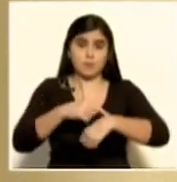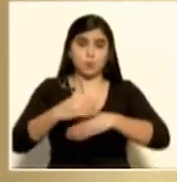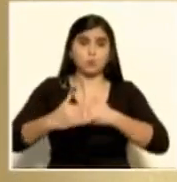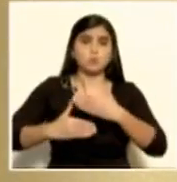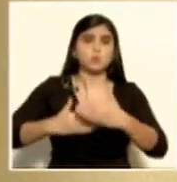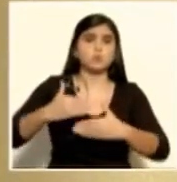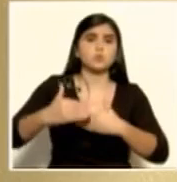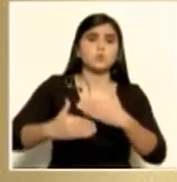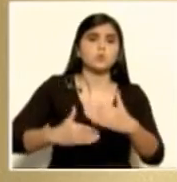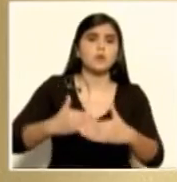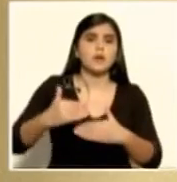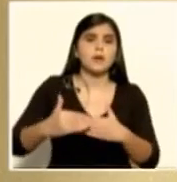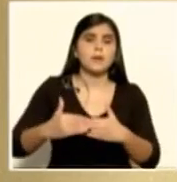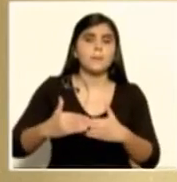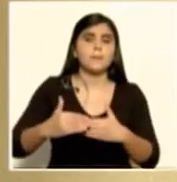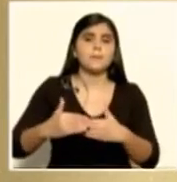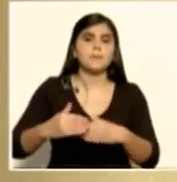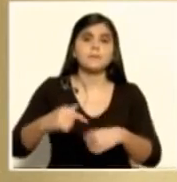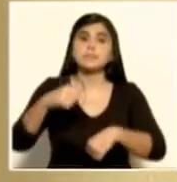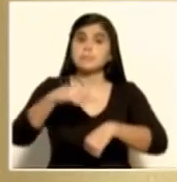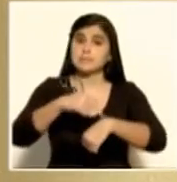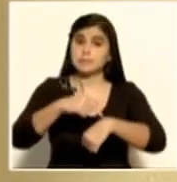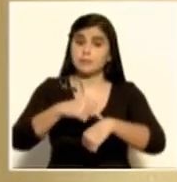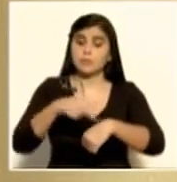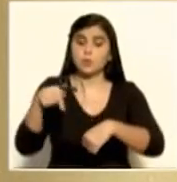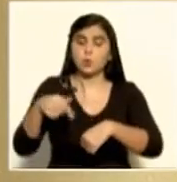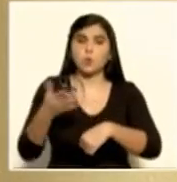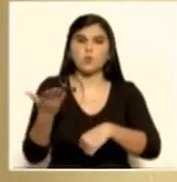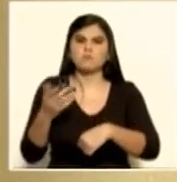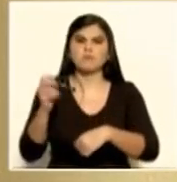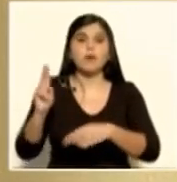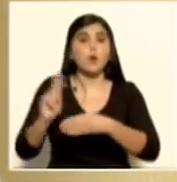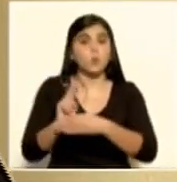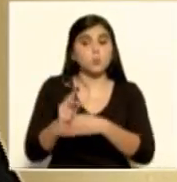este periodo que denominamos de martillo.